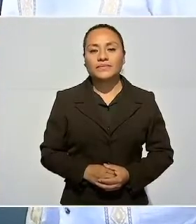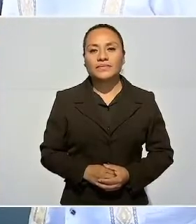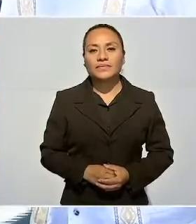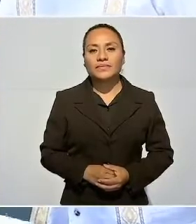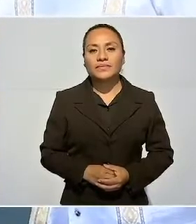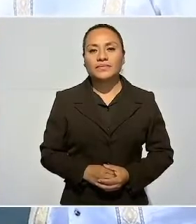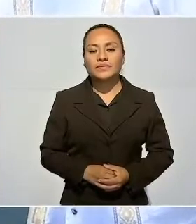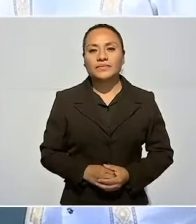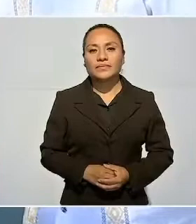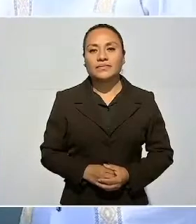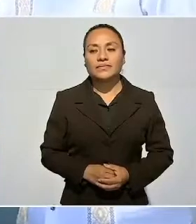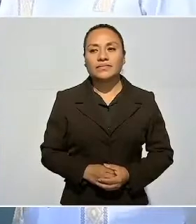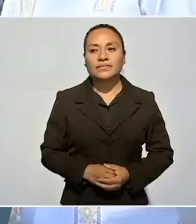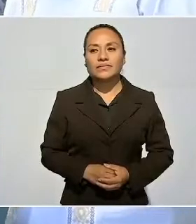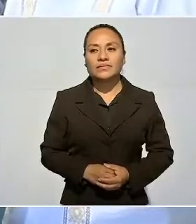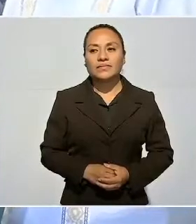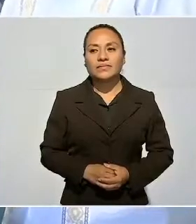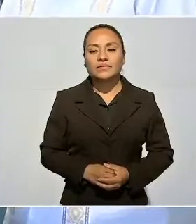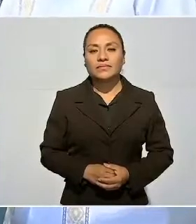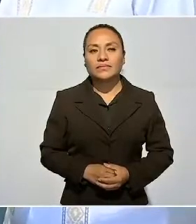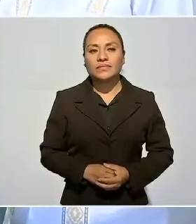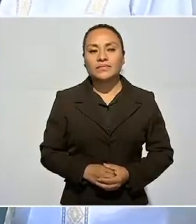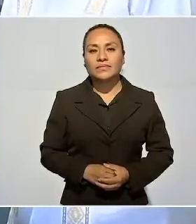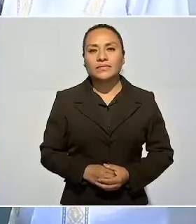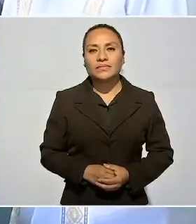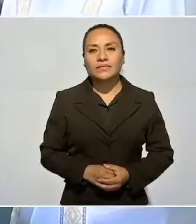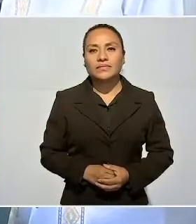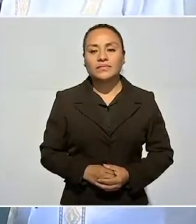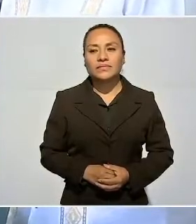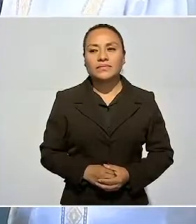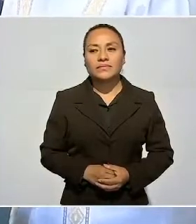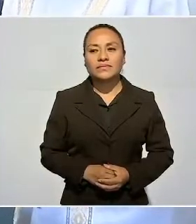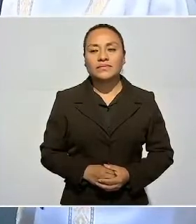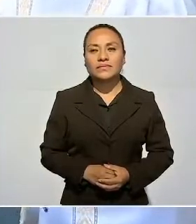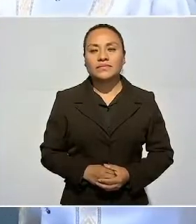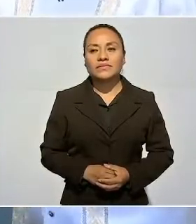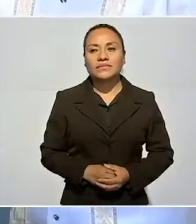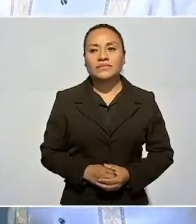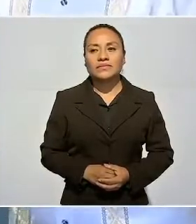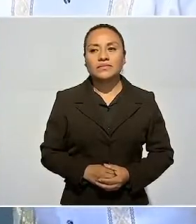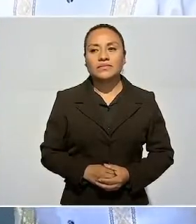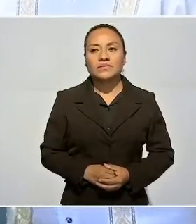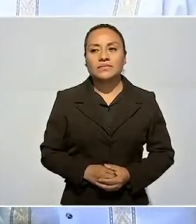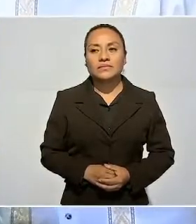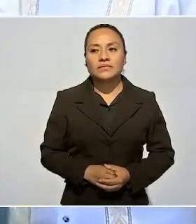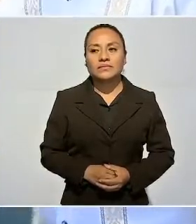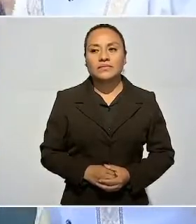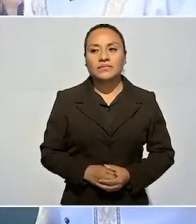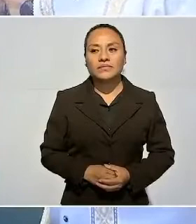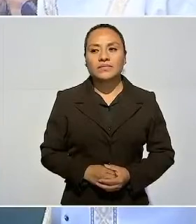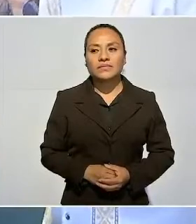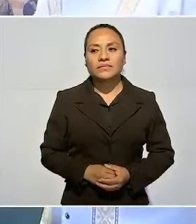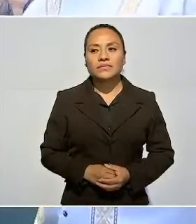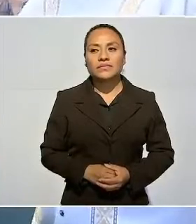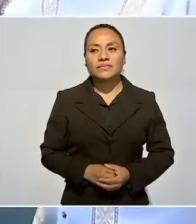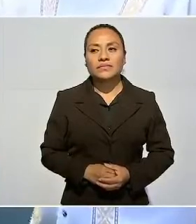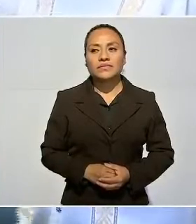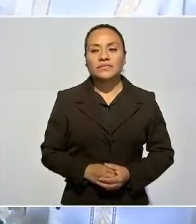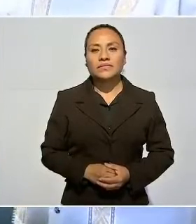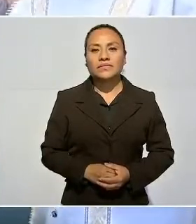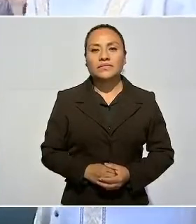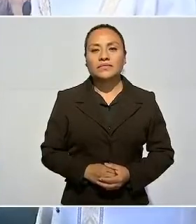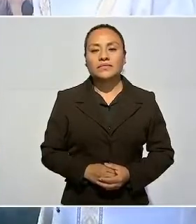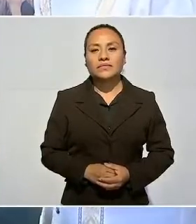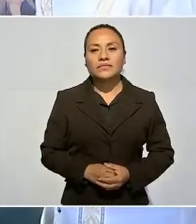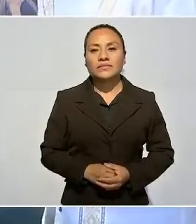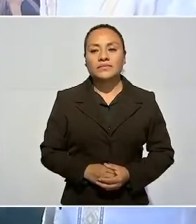Gracias, señor presidente. Otra petición, estoy representando también a los pueblos de Santa María la Riche, Papulapán de Méndez, para poder tener un